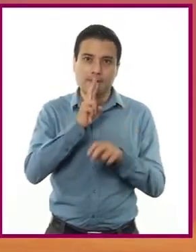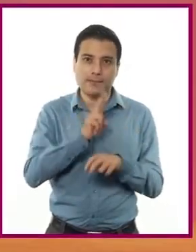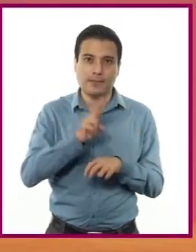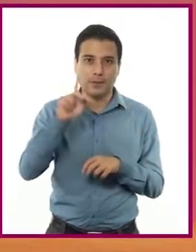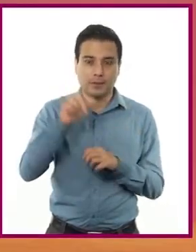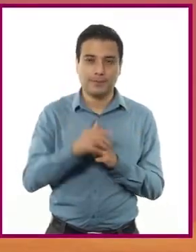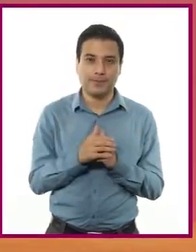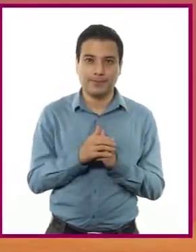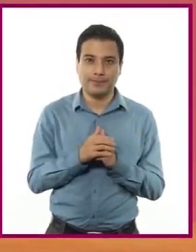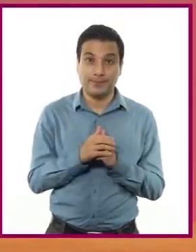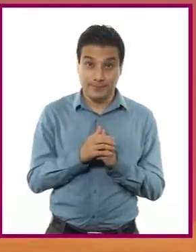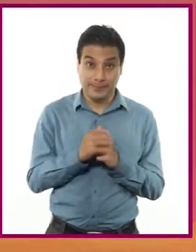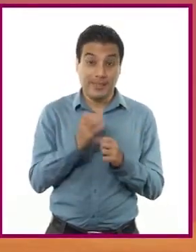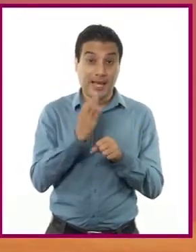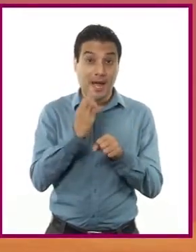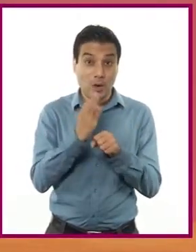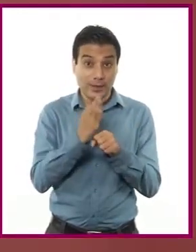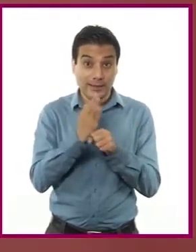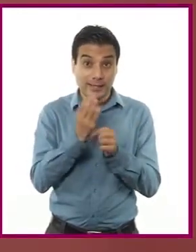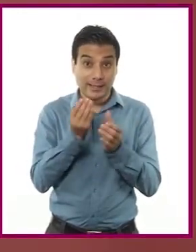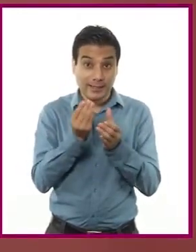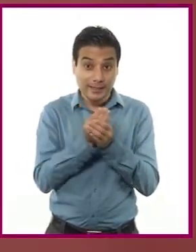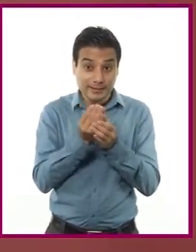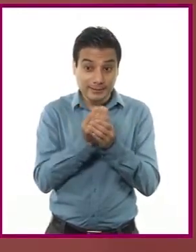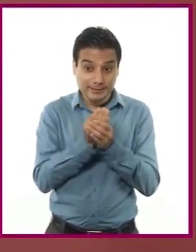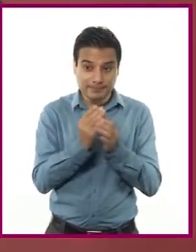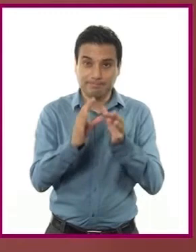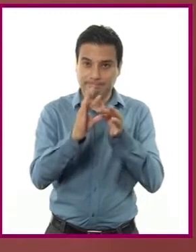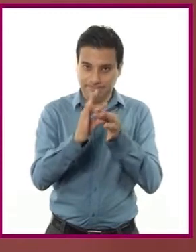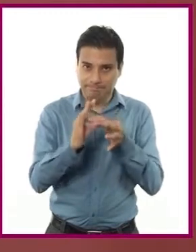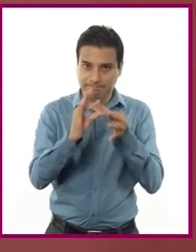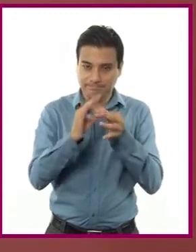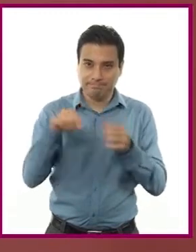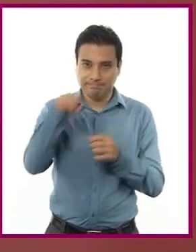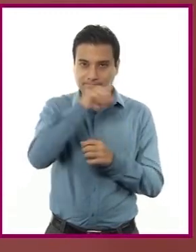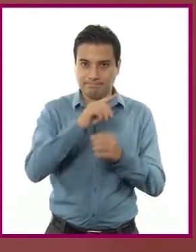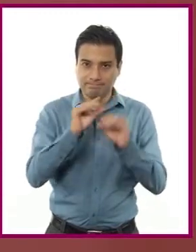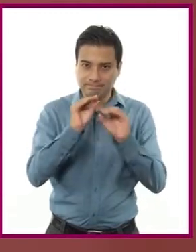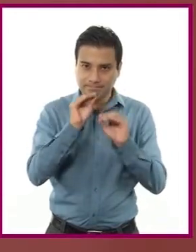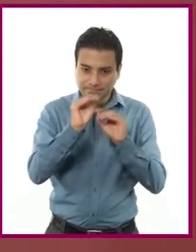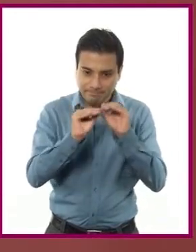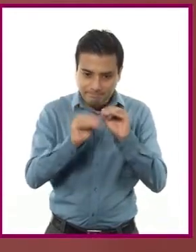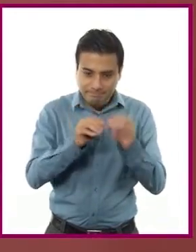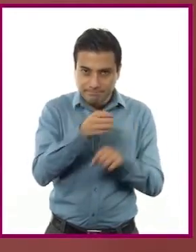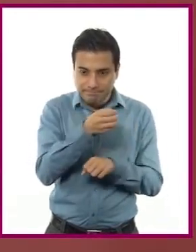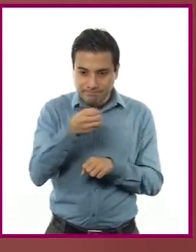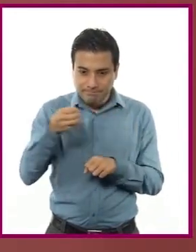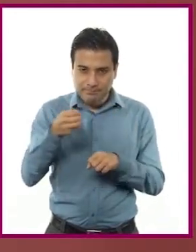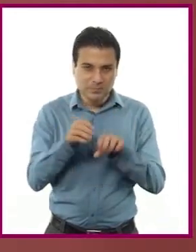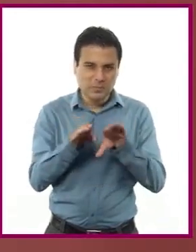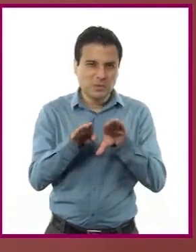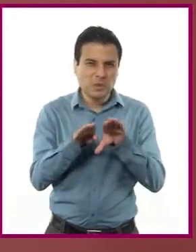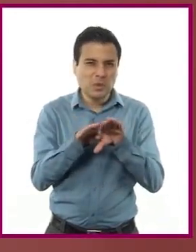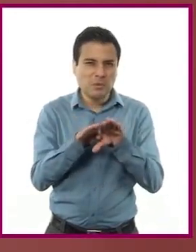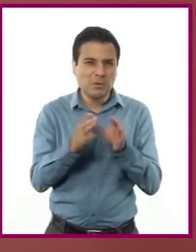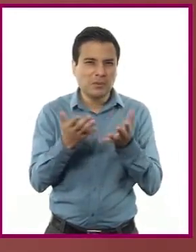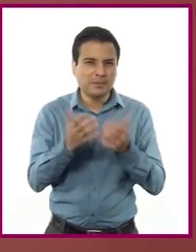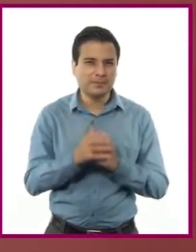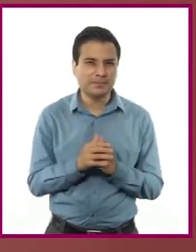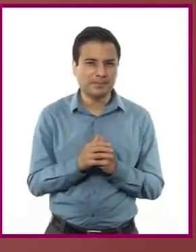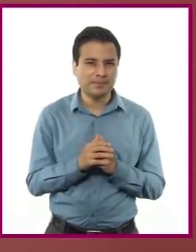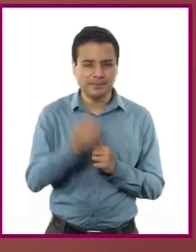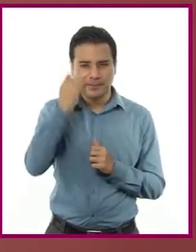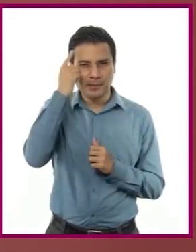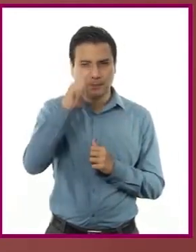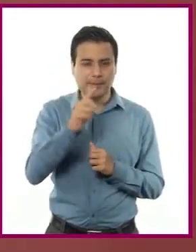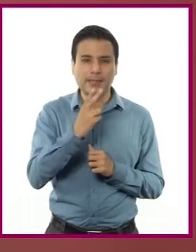Y en esta sesión veremos cómo se estructuran y cómo podemos utilizarlos para diversos fines. Así